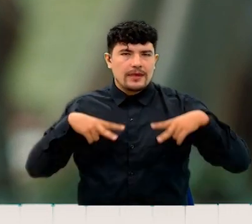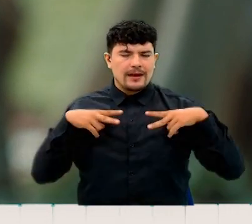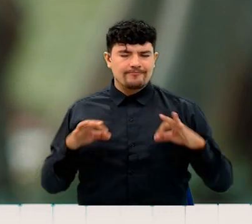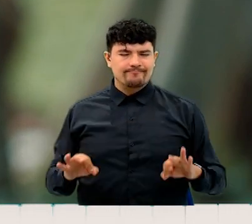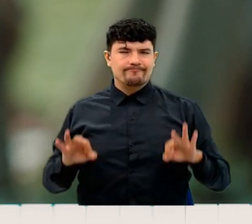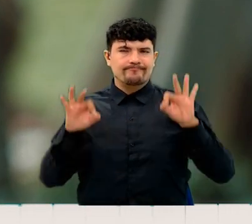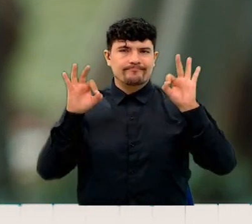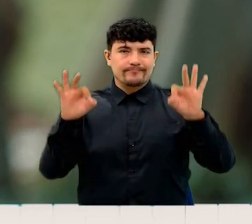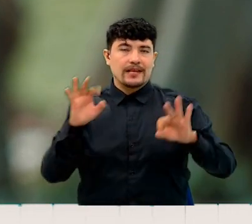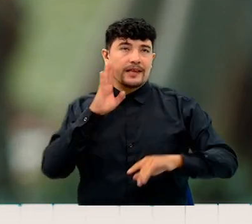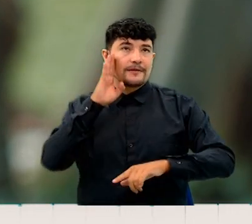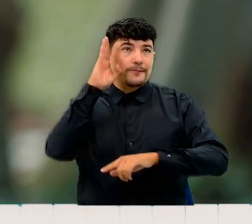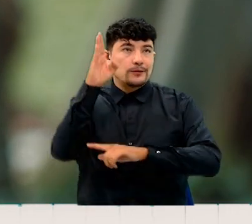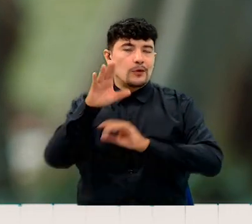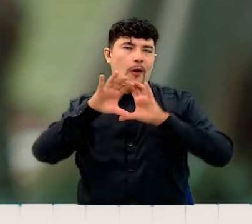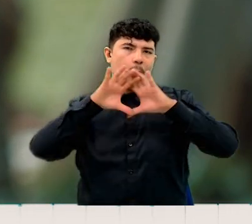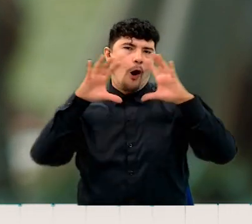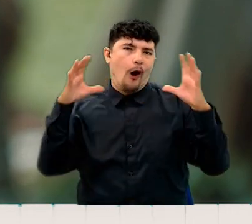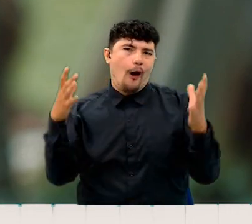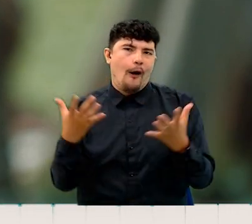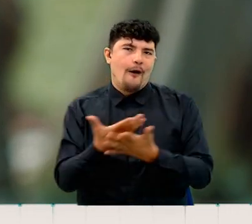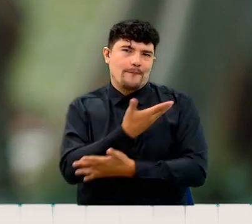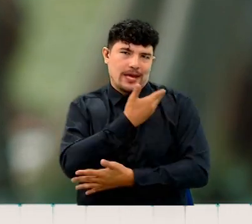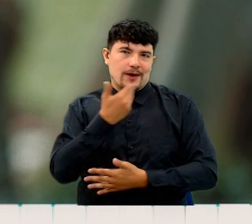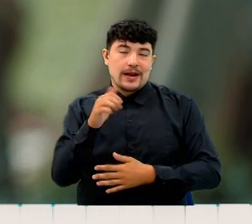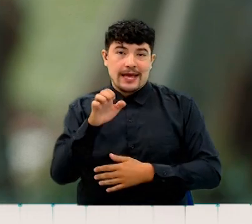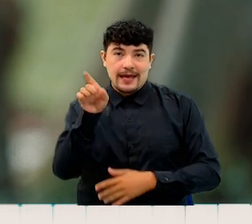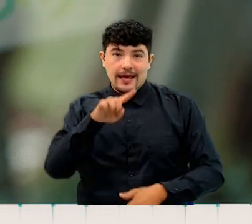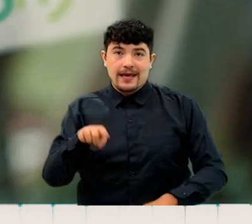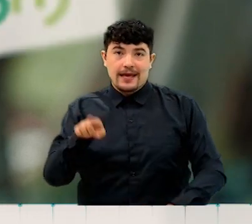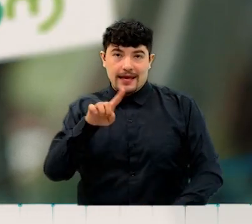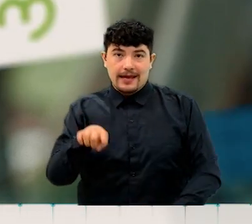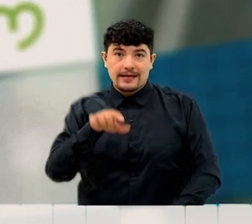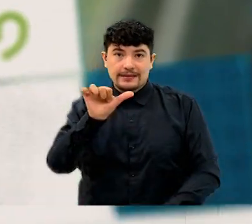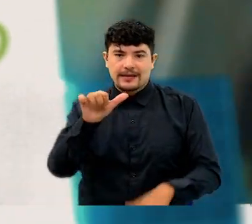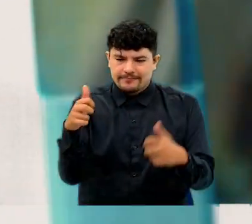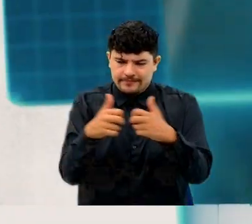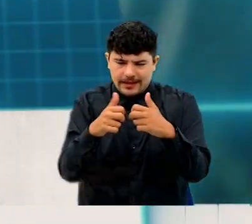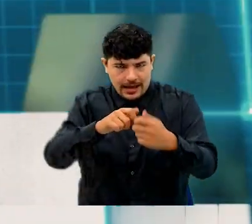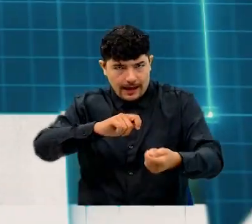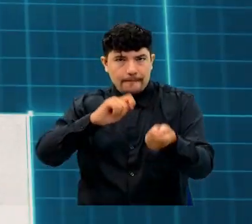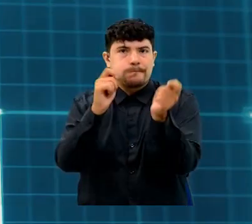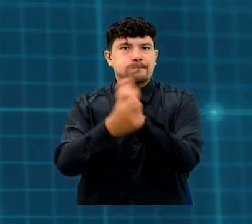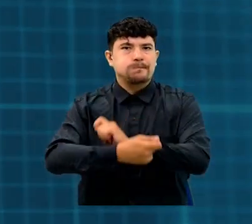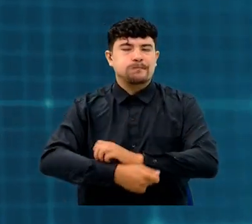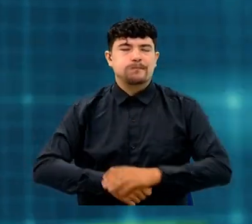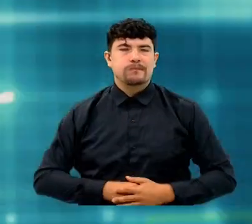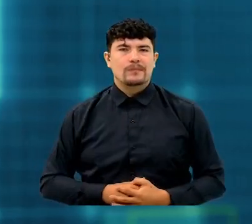mejor. Somos ESA, la energía que transforma.